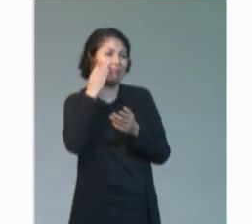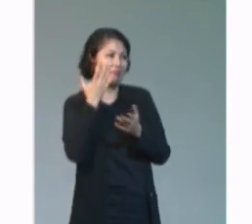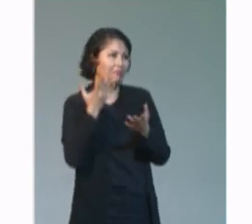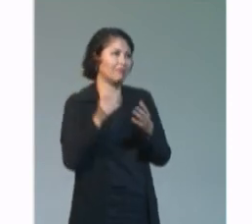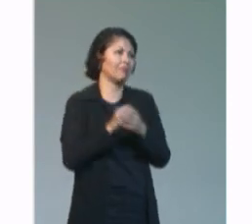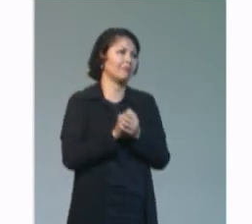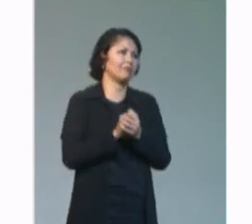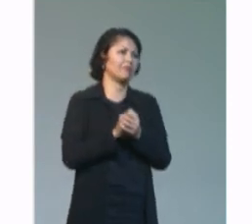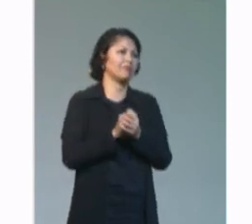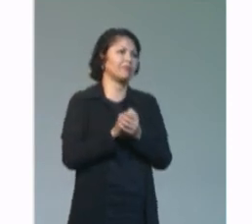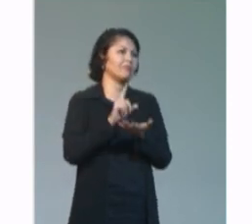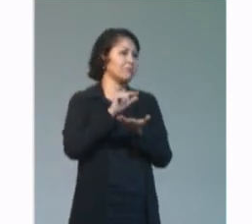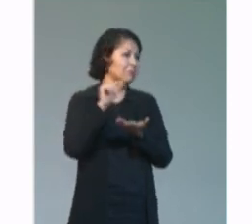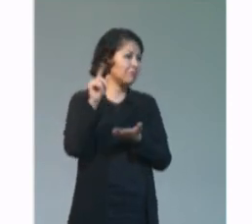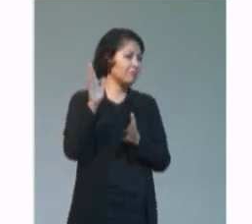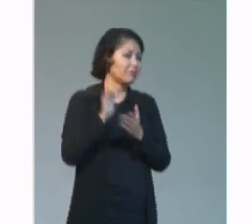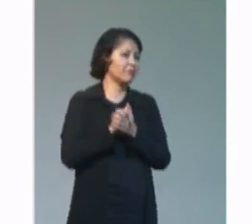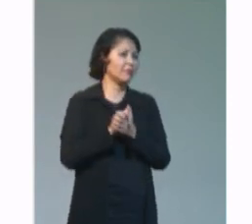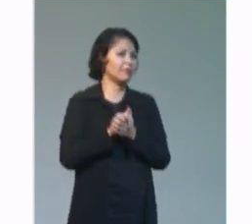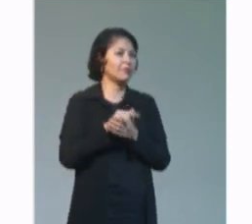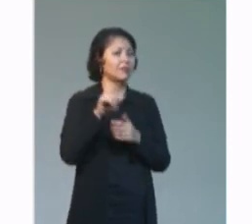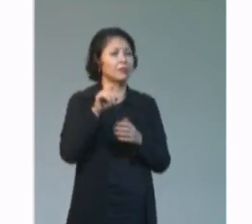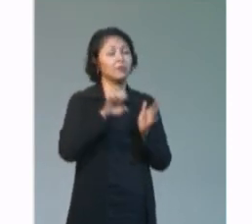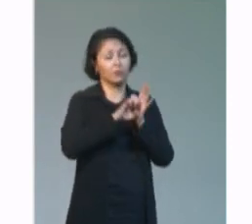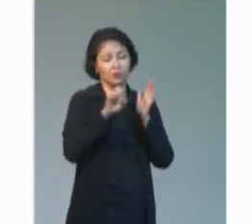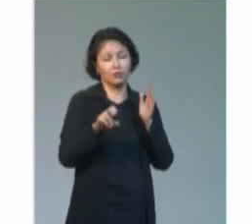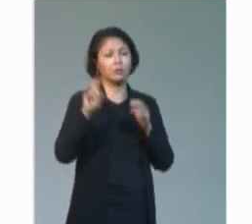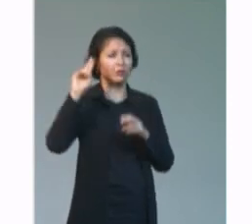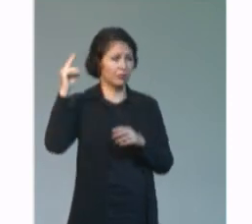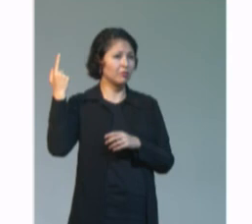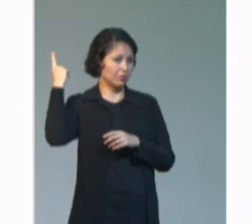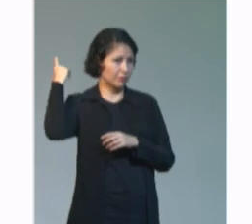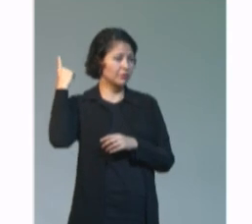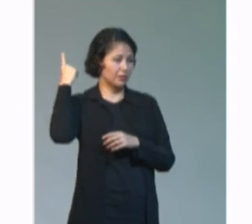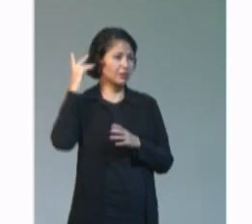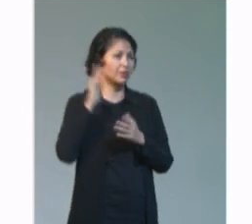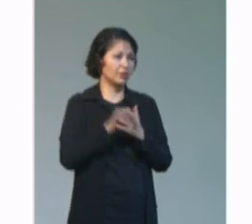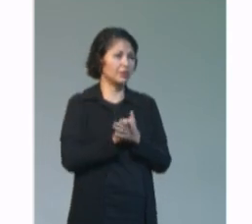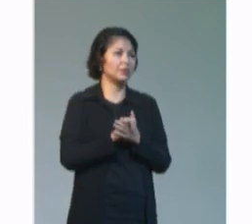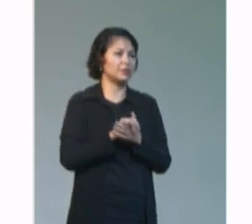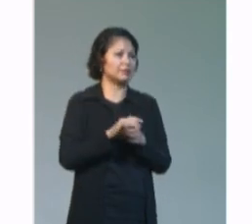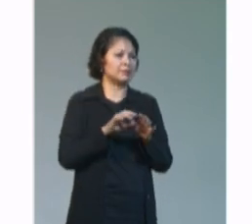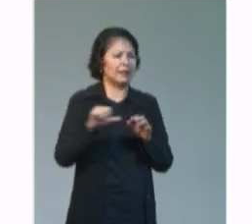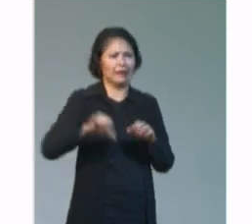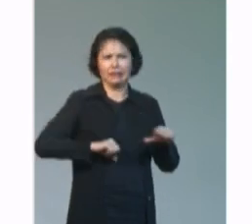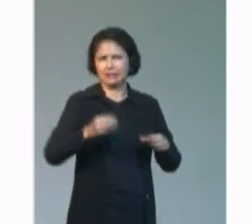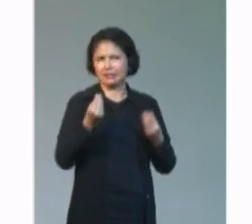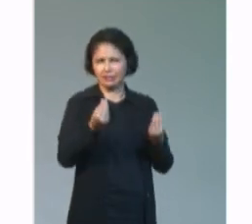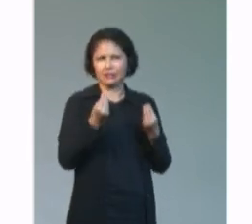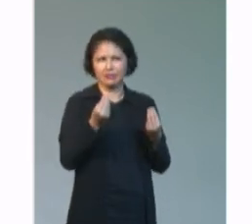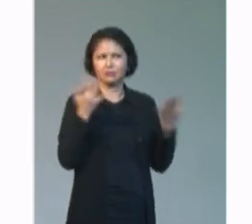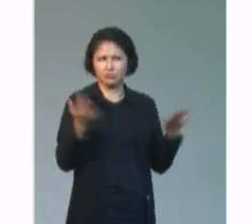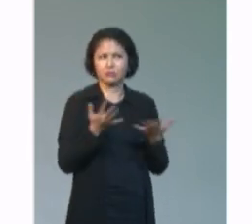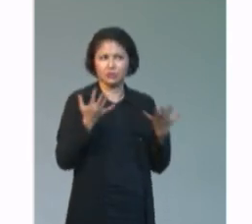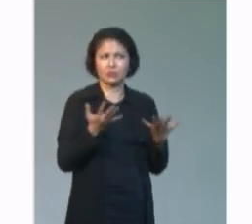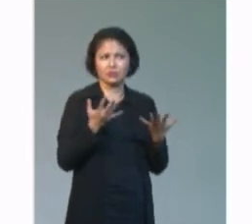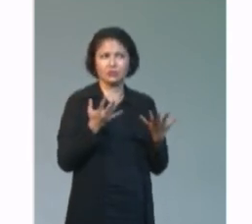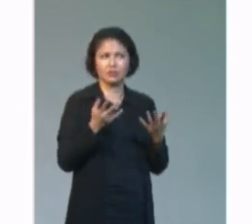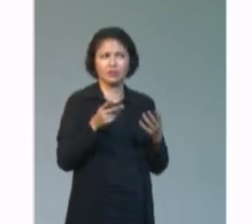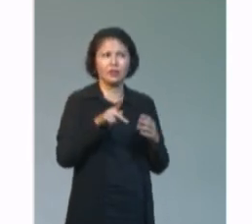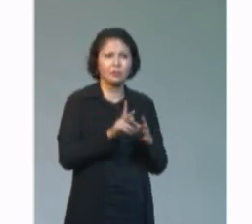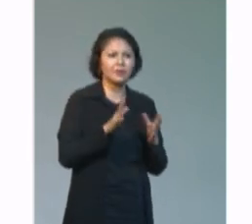ejemplo nosotros hacemos en el centro de la universidad de sevilla yo dirijo pero en actividades hay muchas desde estudios de casos